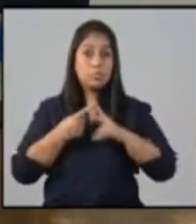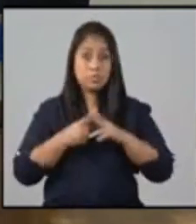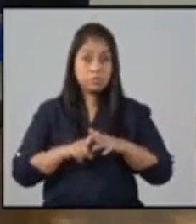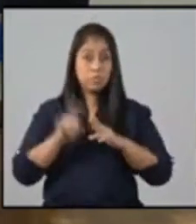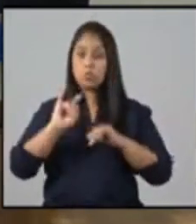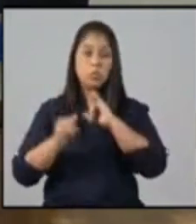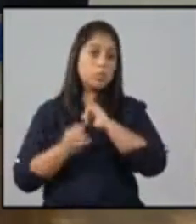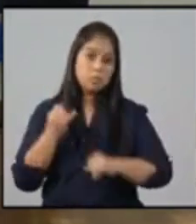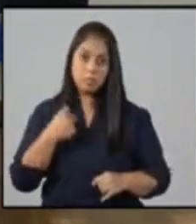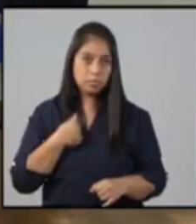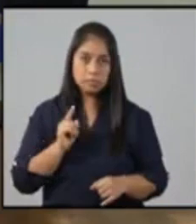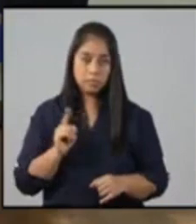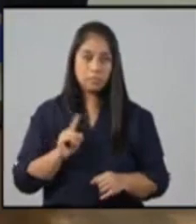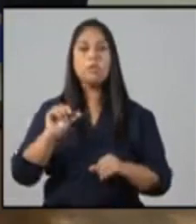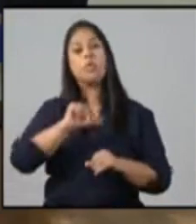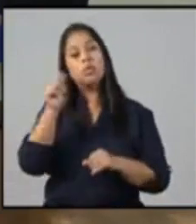terminará conmigo, seguirá